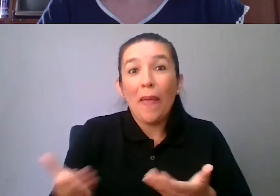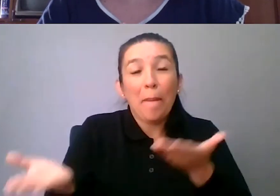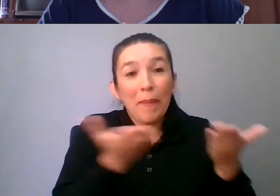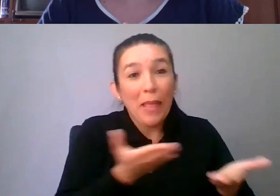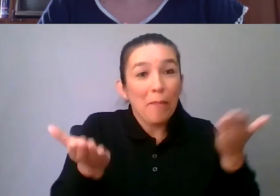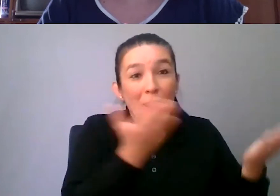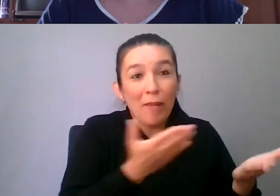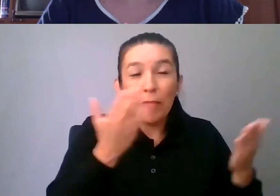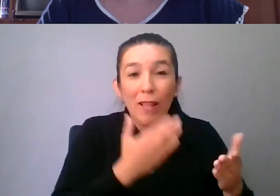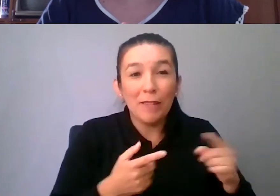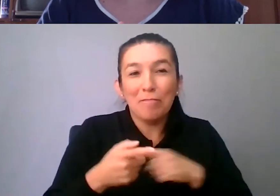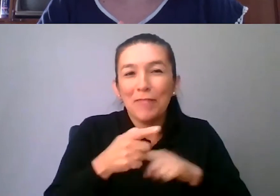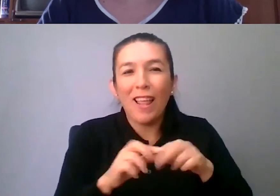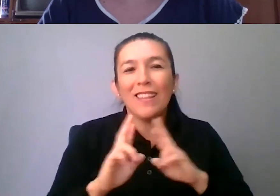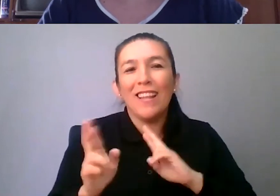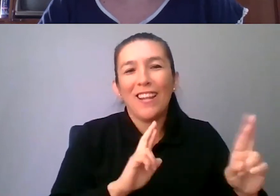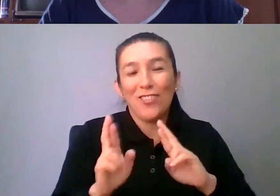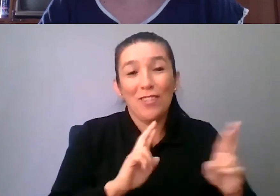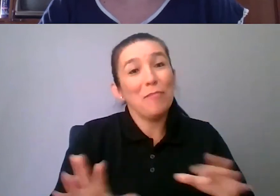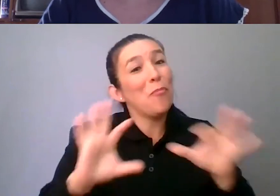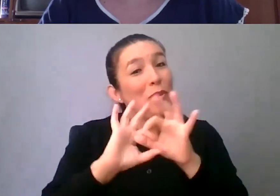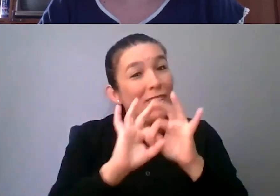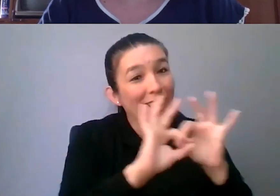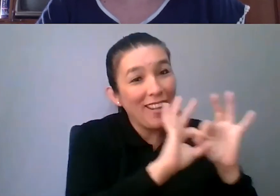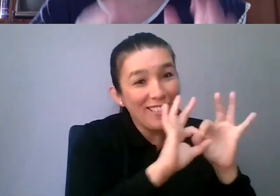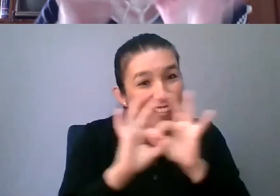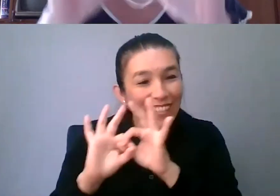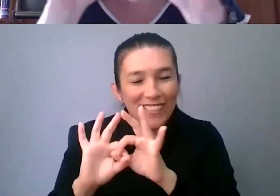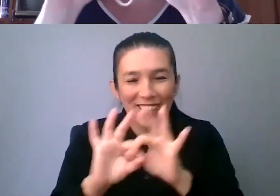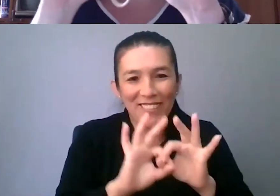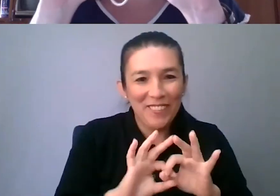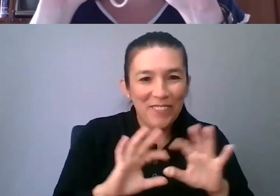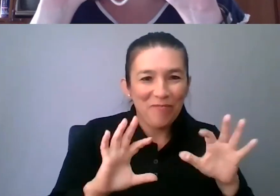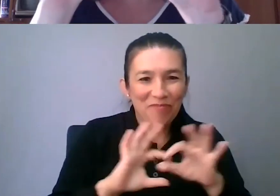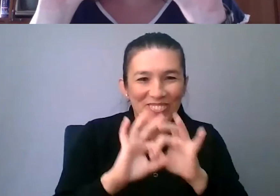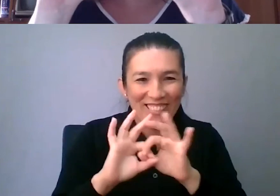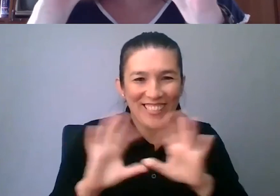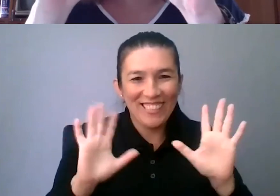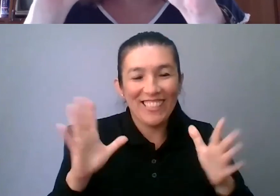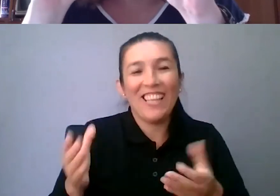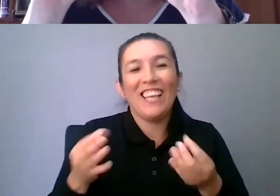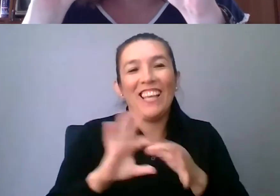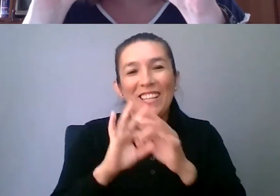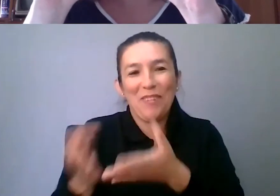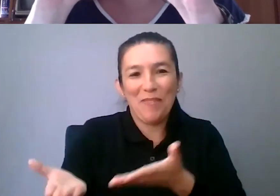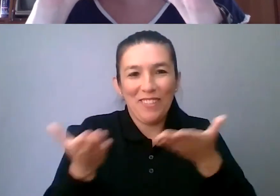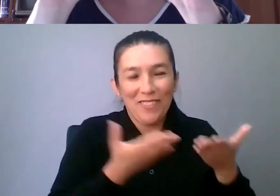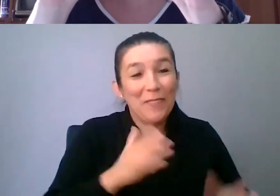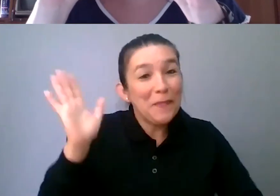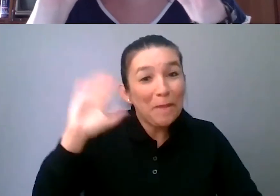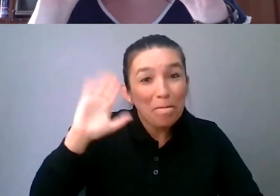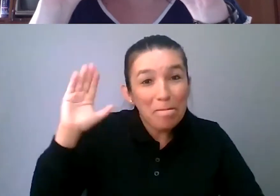a tejer nuestras relaciones. Muchas gracias. No, muchas gracias por la invitación. Chao, chao.